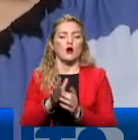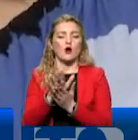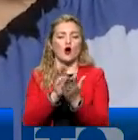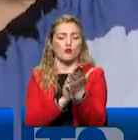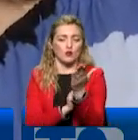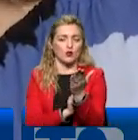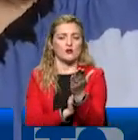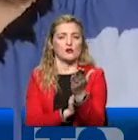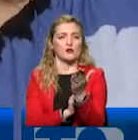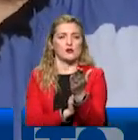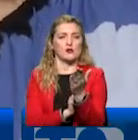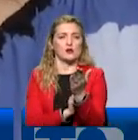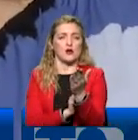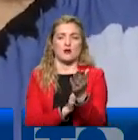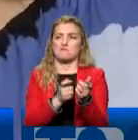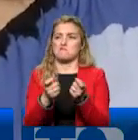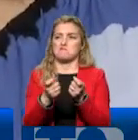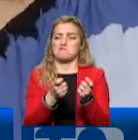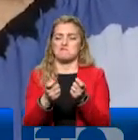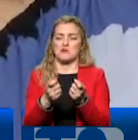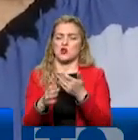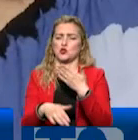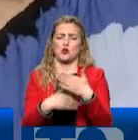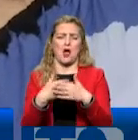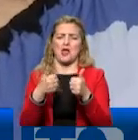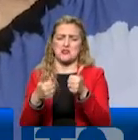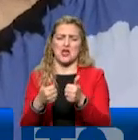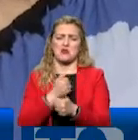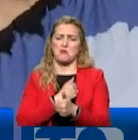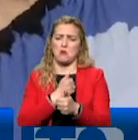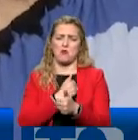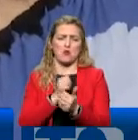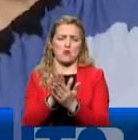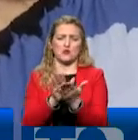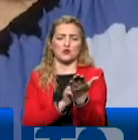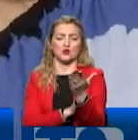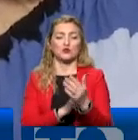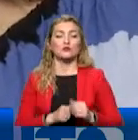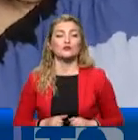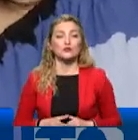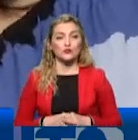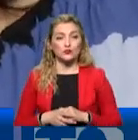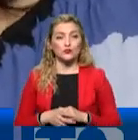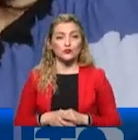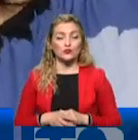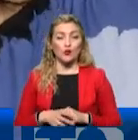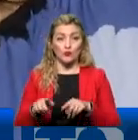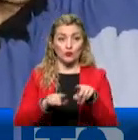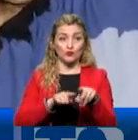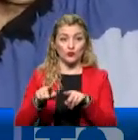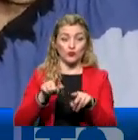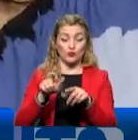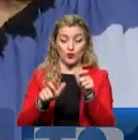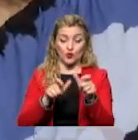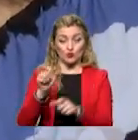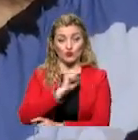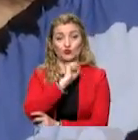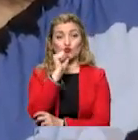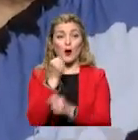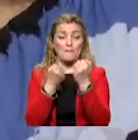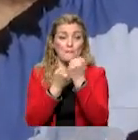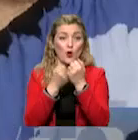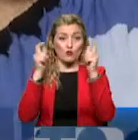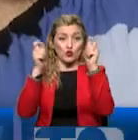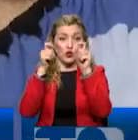proyecto debajo del brazo y todas las candidatas lo tienen. En su momento la persona que gane va a contar con todo el apoyo